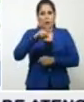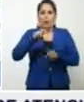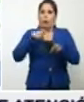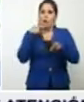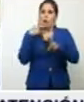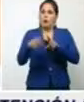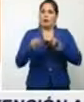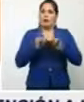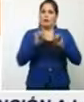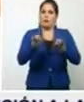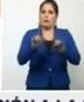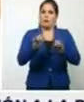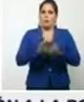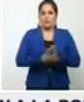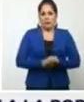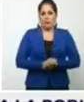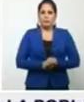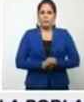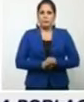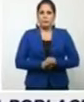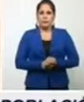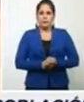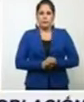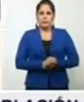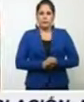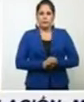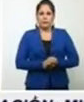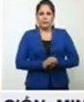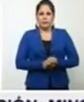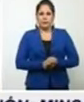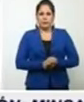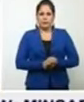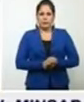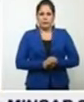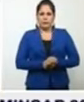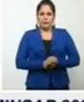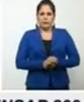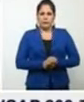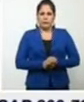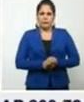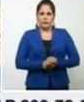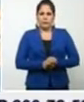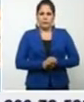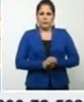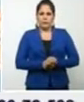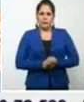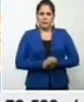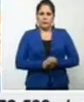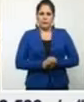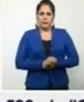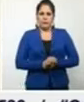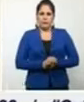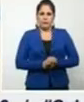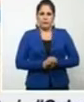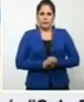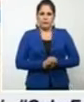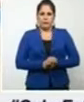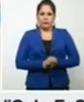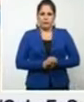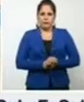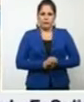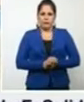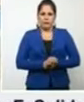informativas. Dijo que todo está perdido. Yo vengo a ofrecer